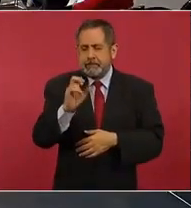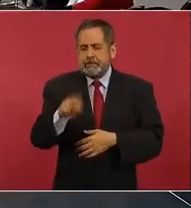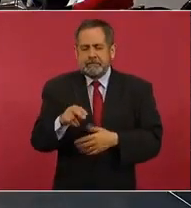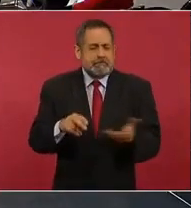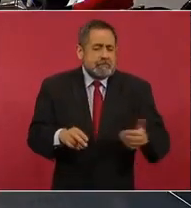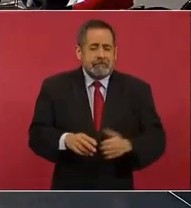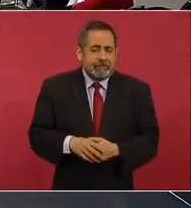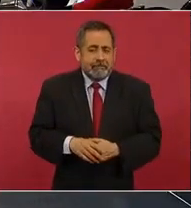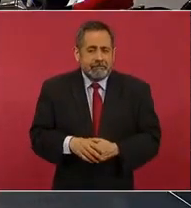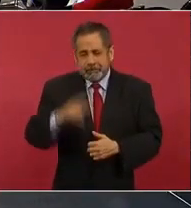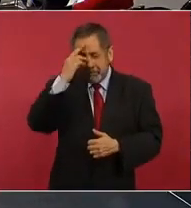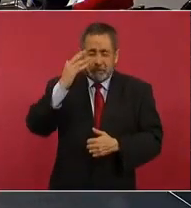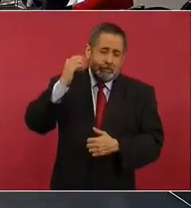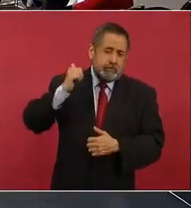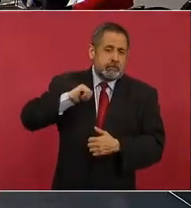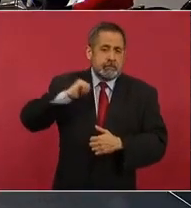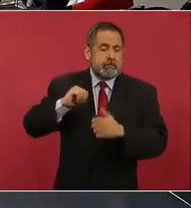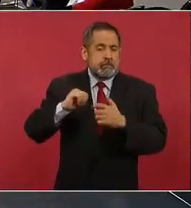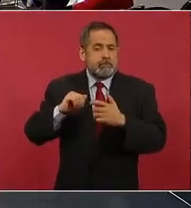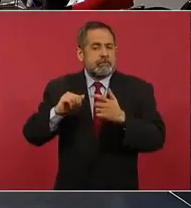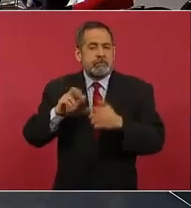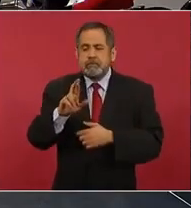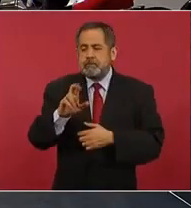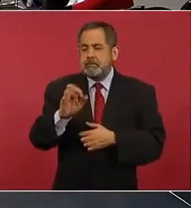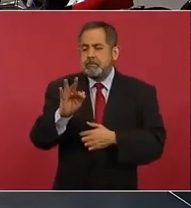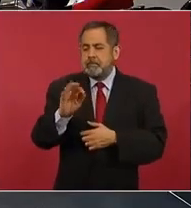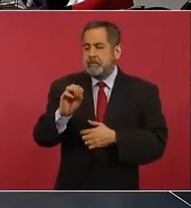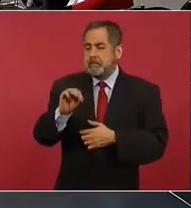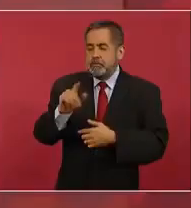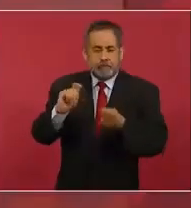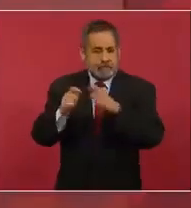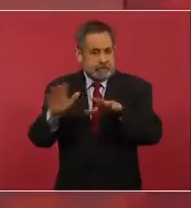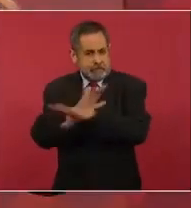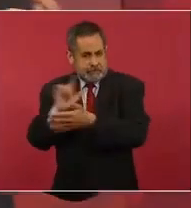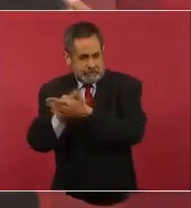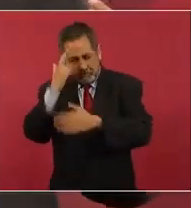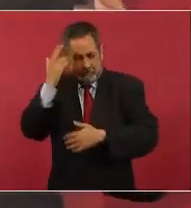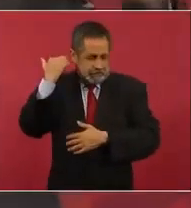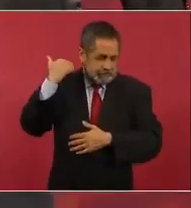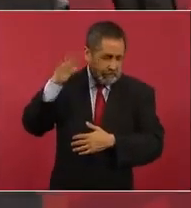Cuando el movimiento de reforma, cuando el movimiento liberal, pues los conservadores